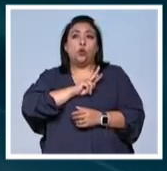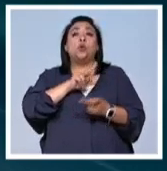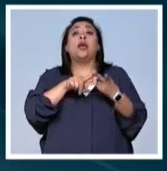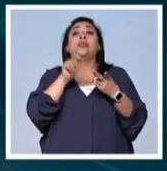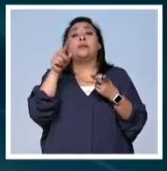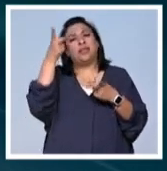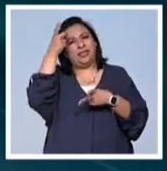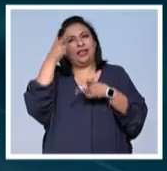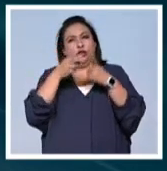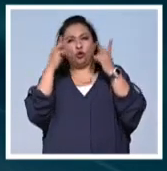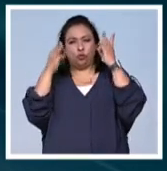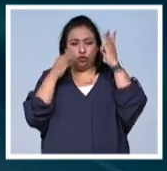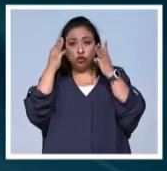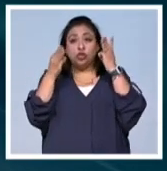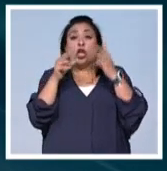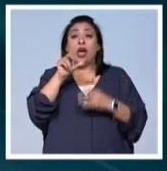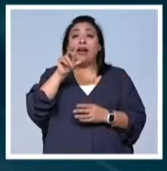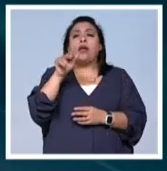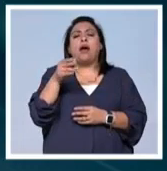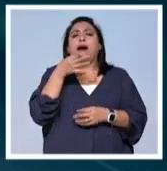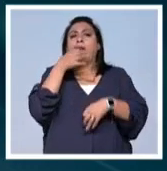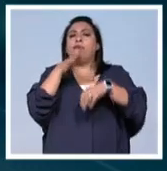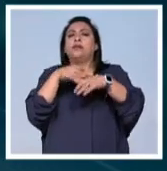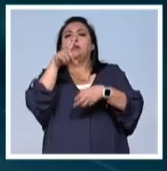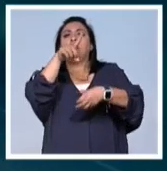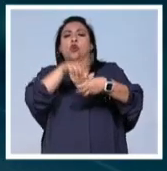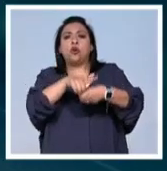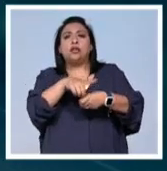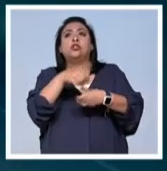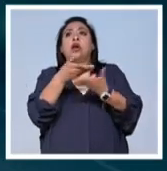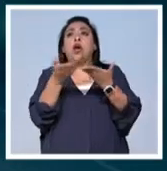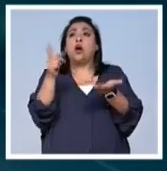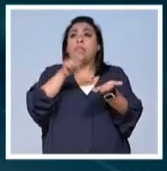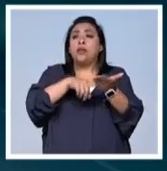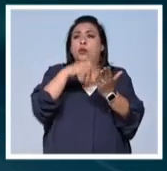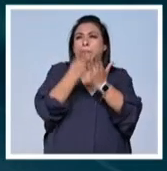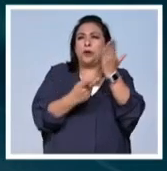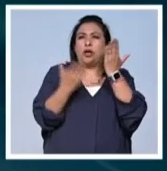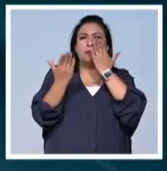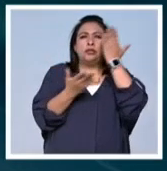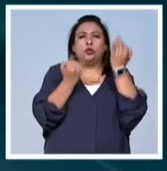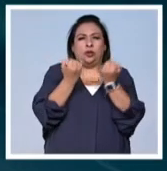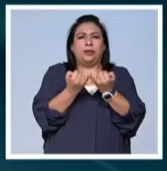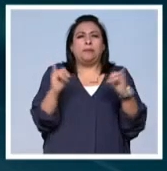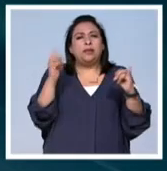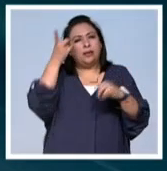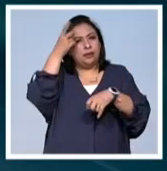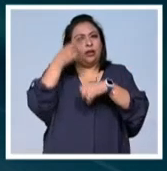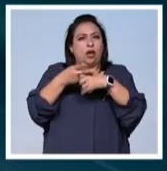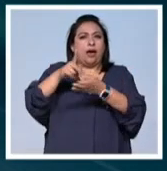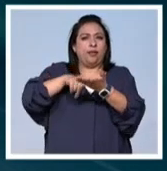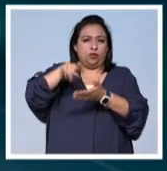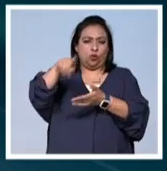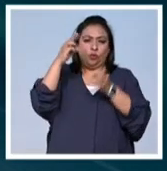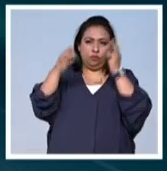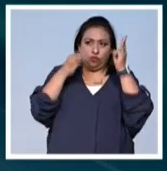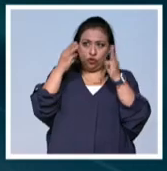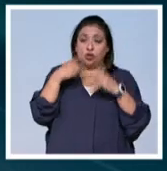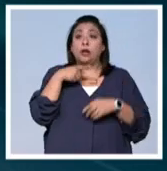del museo Whitney anunciaron La donación del recinto que ahora albergará el programa de estudio independiente que dirige el museo